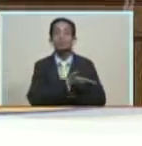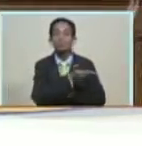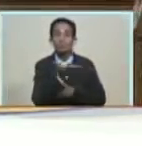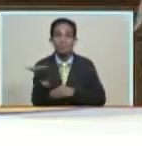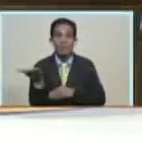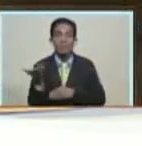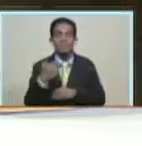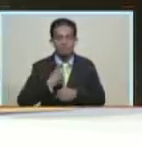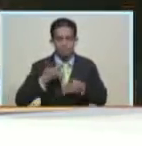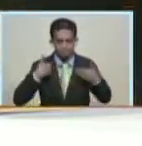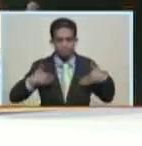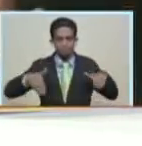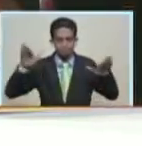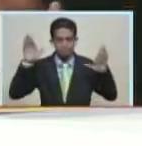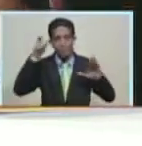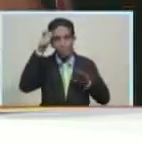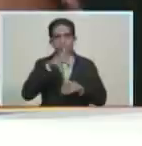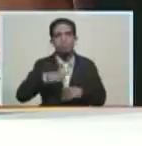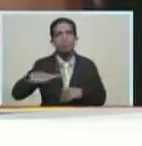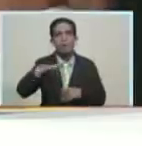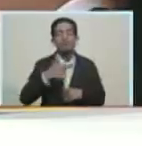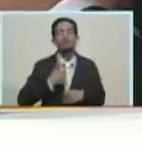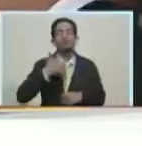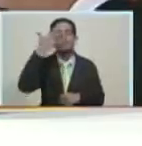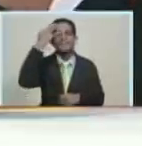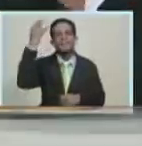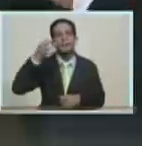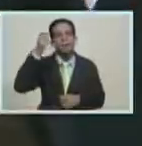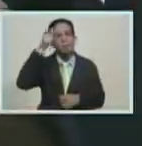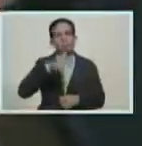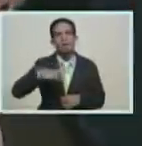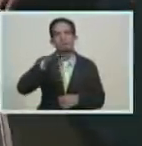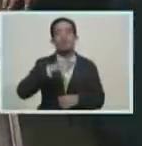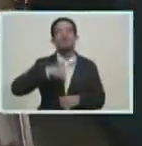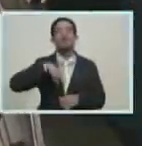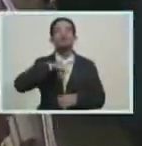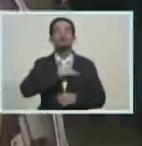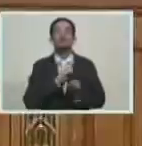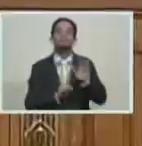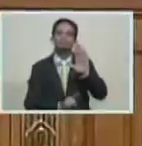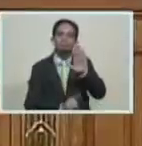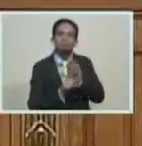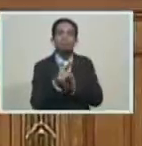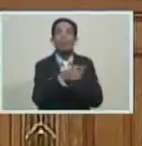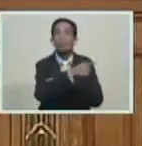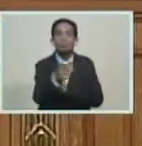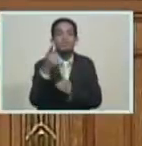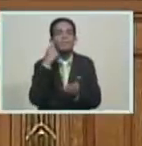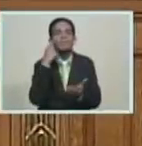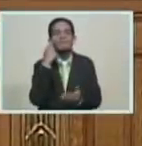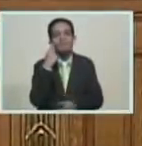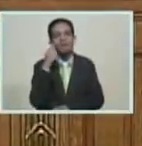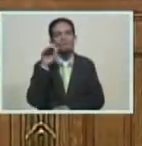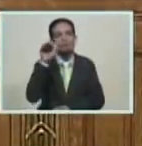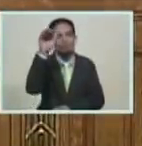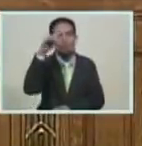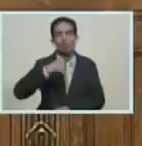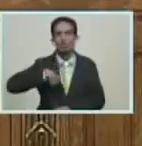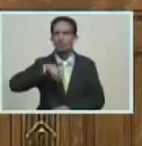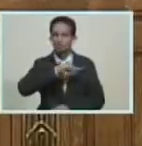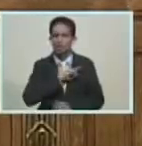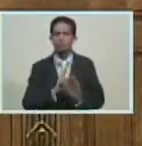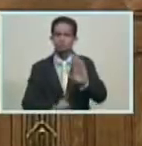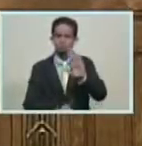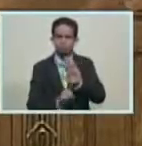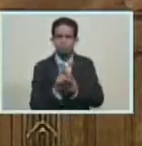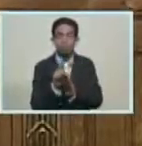subordino al poder del pueblo. Creo en el pueblo. Vamos a salir adelante. Ustedes verán, vamos a salir adelante. Y